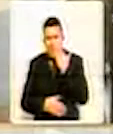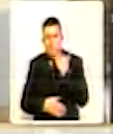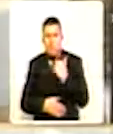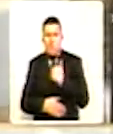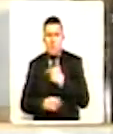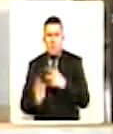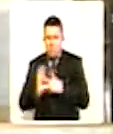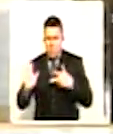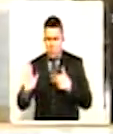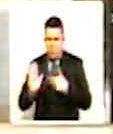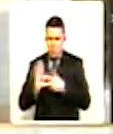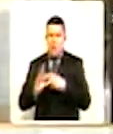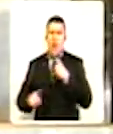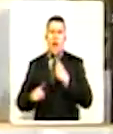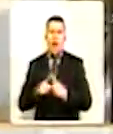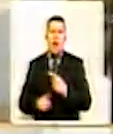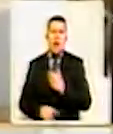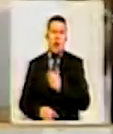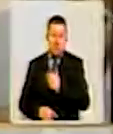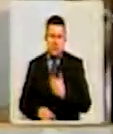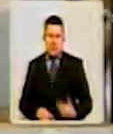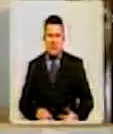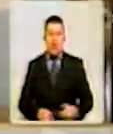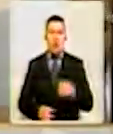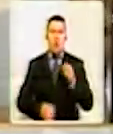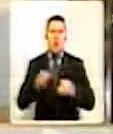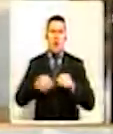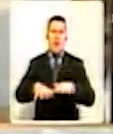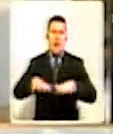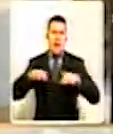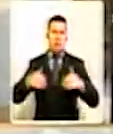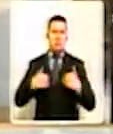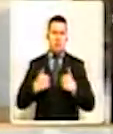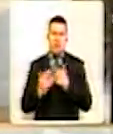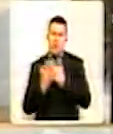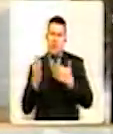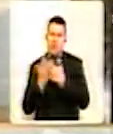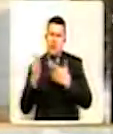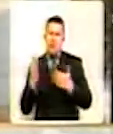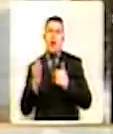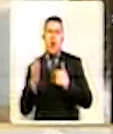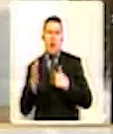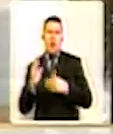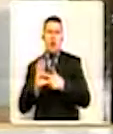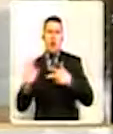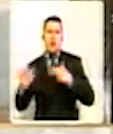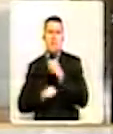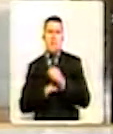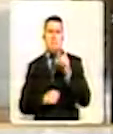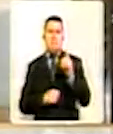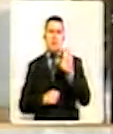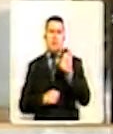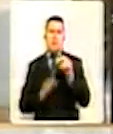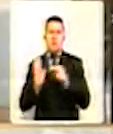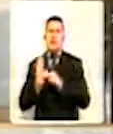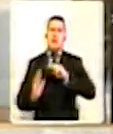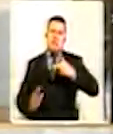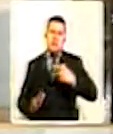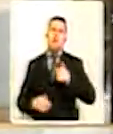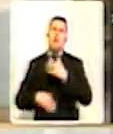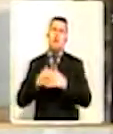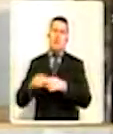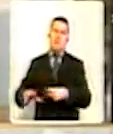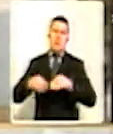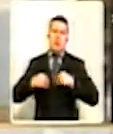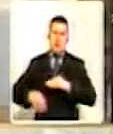prematuramente ser constituyente y presidente de la Comisión de Justicia de esa asamblea que redactó nuestra Carta Magna. Segundo, porque me tocó